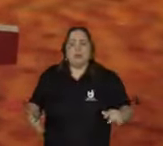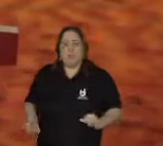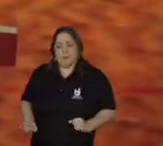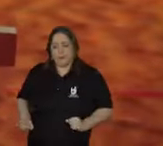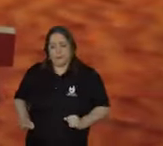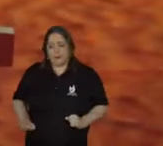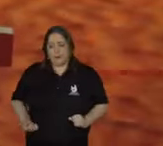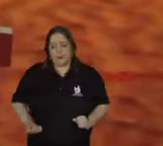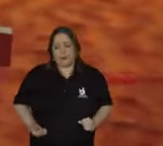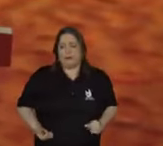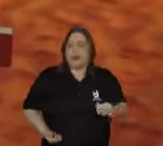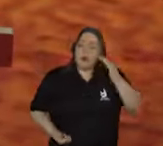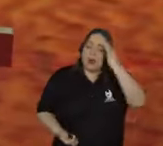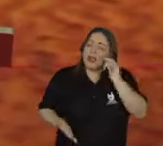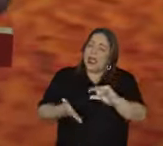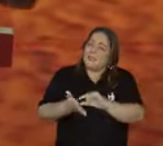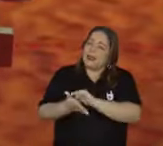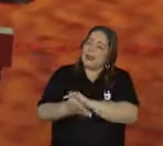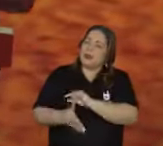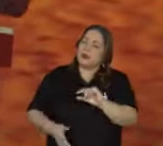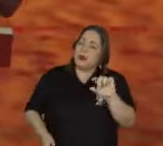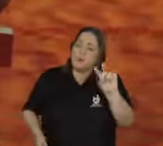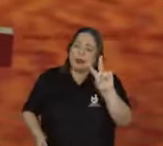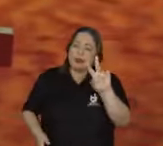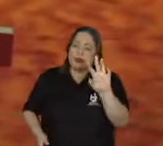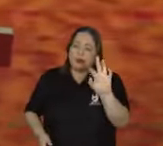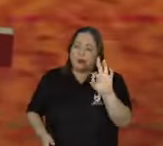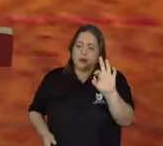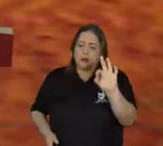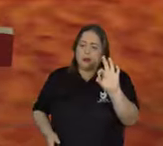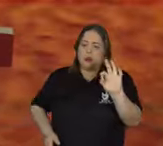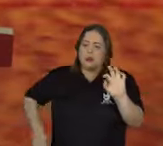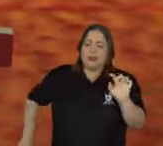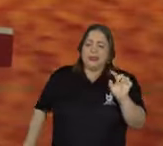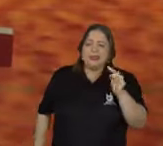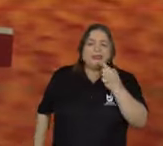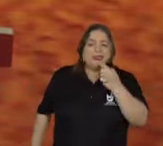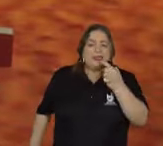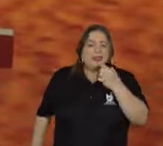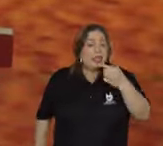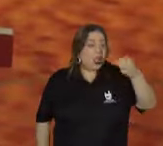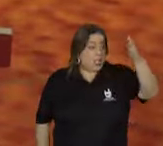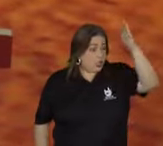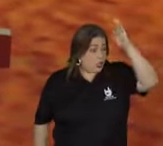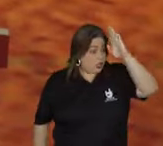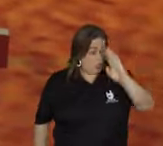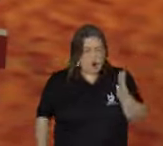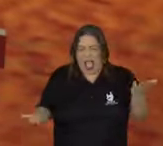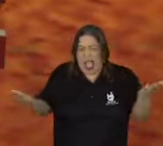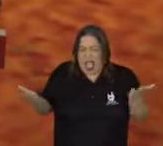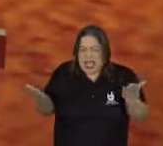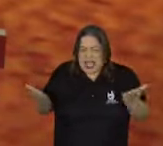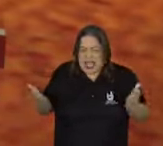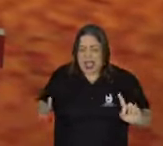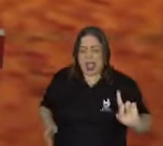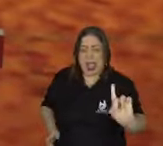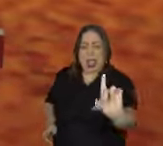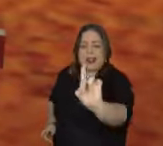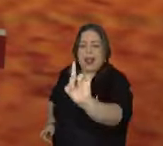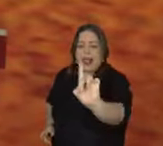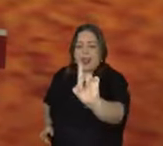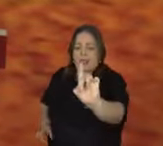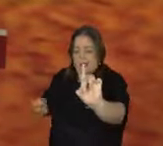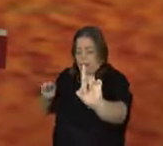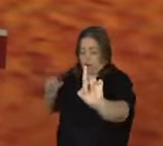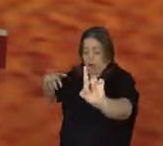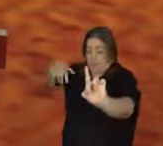Pero el versículo 21 dice, y termino, que Jehová iba delante de ellos por el